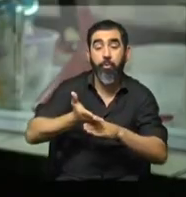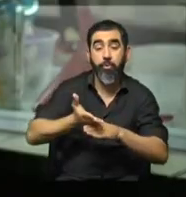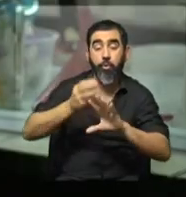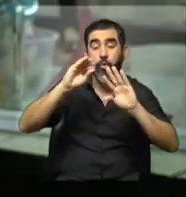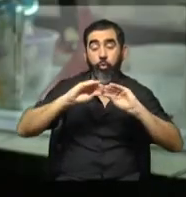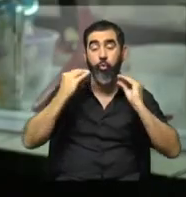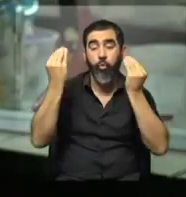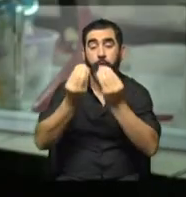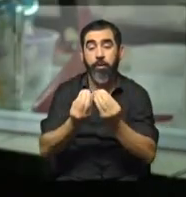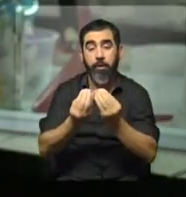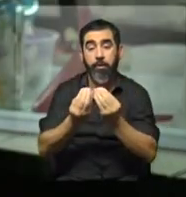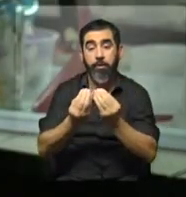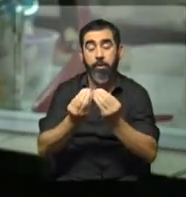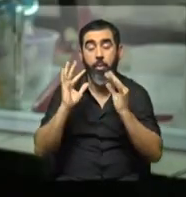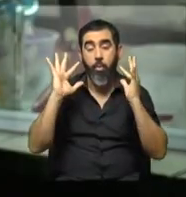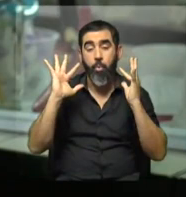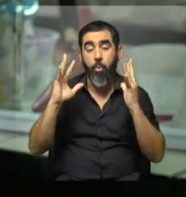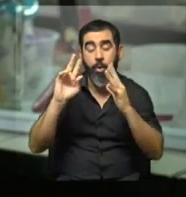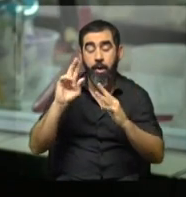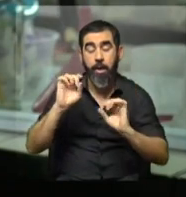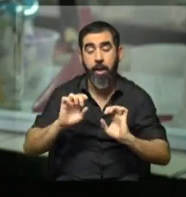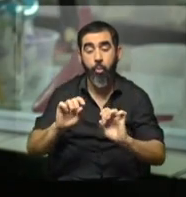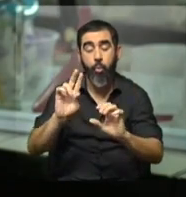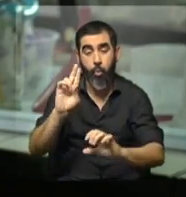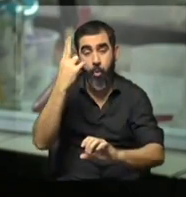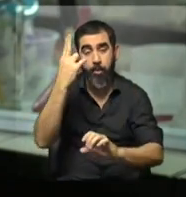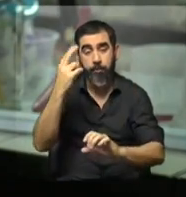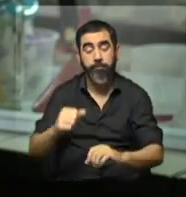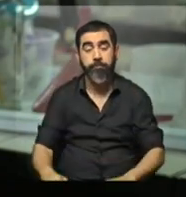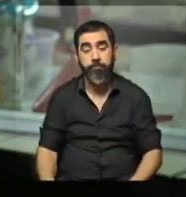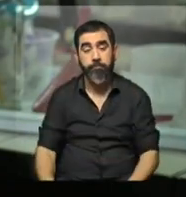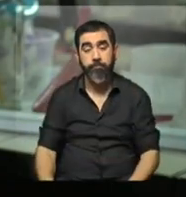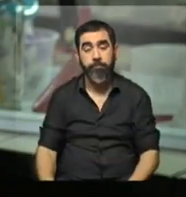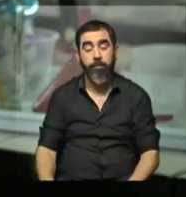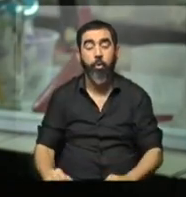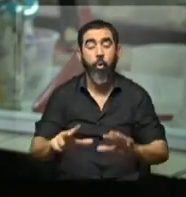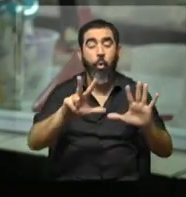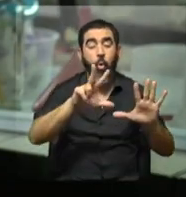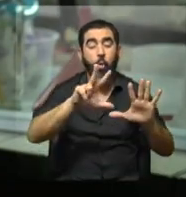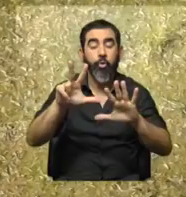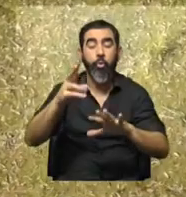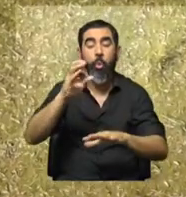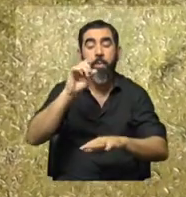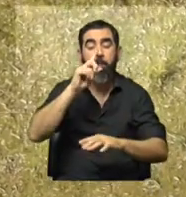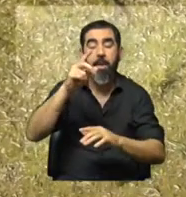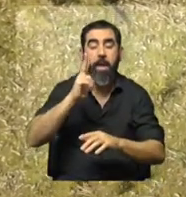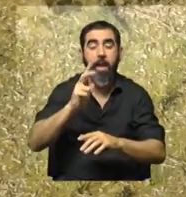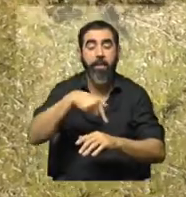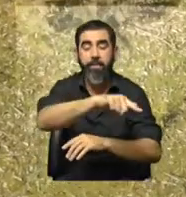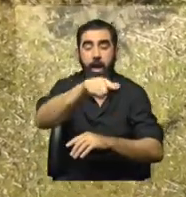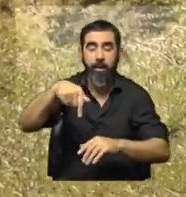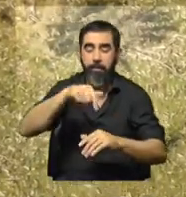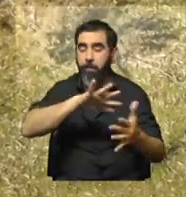área total de cobertura de bosque nativo del país, que anda alrededor de 840.000 hectáreas.